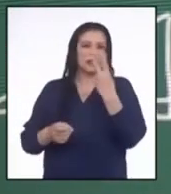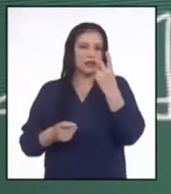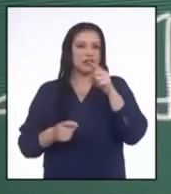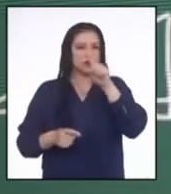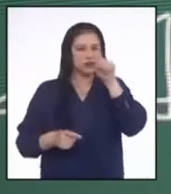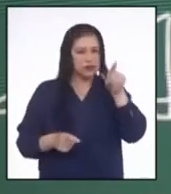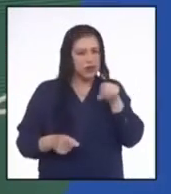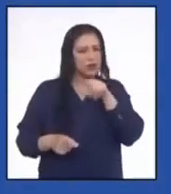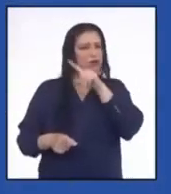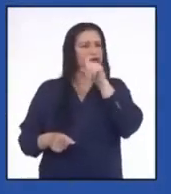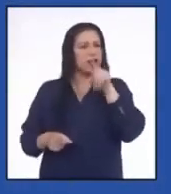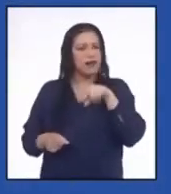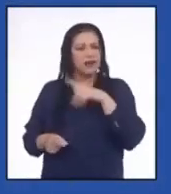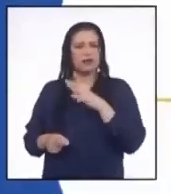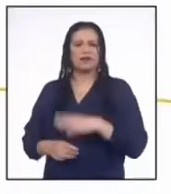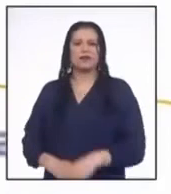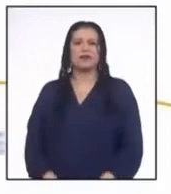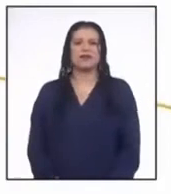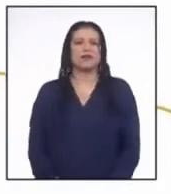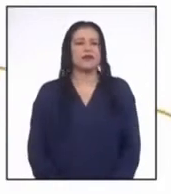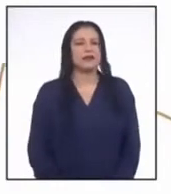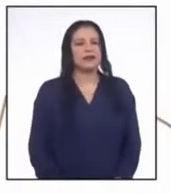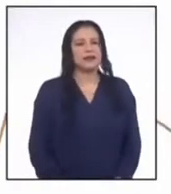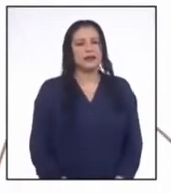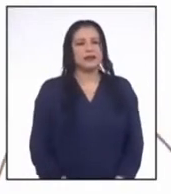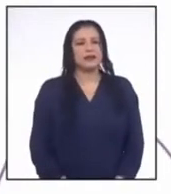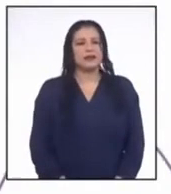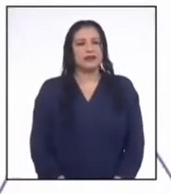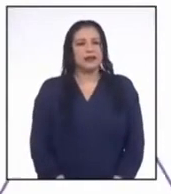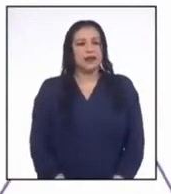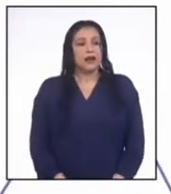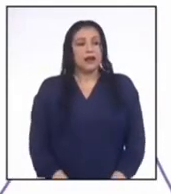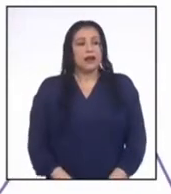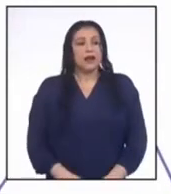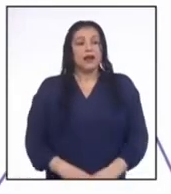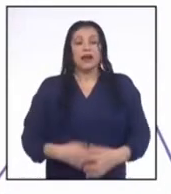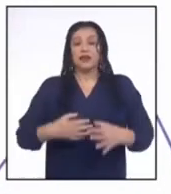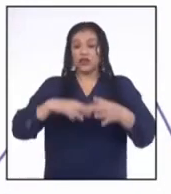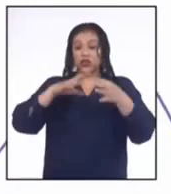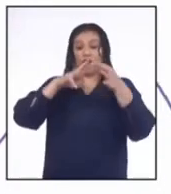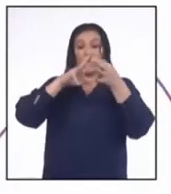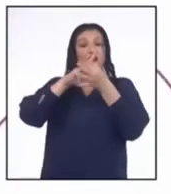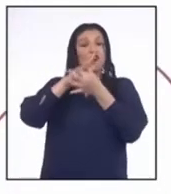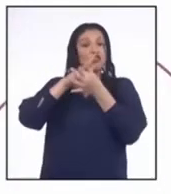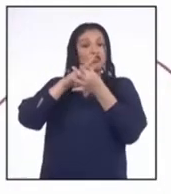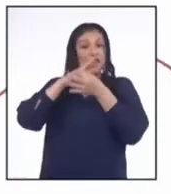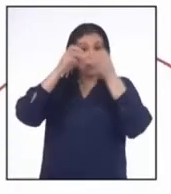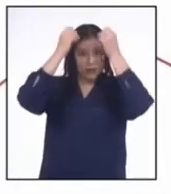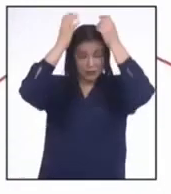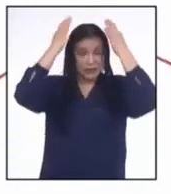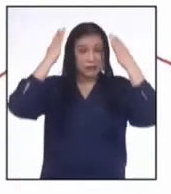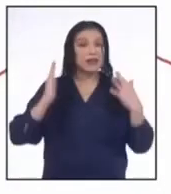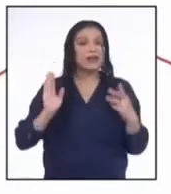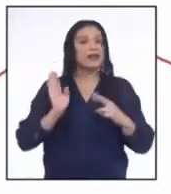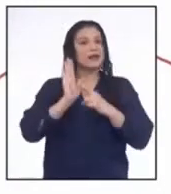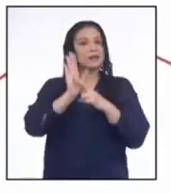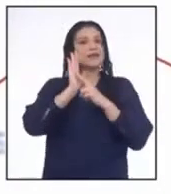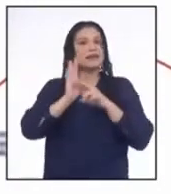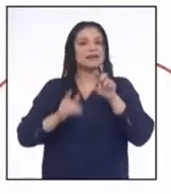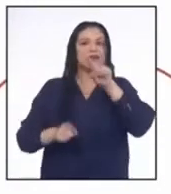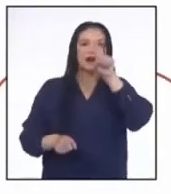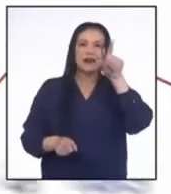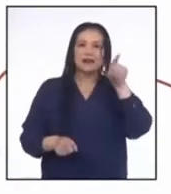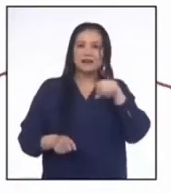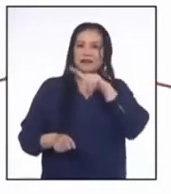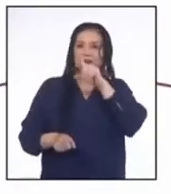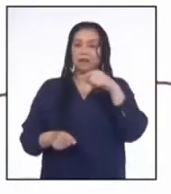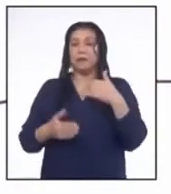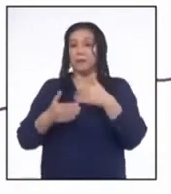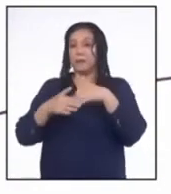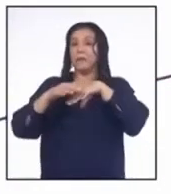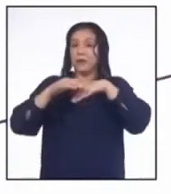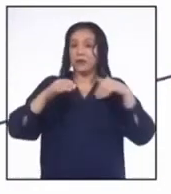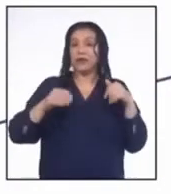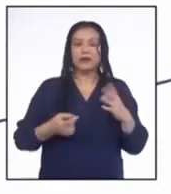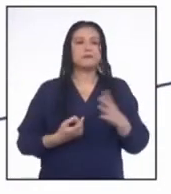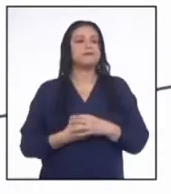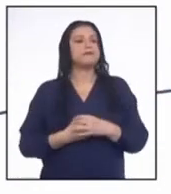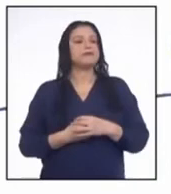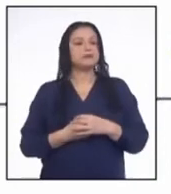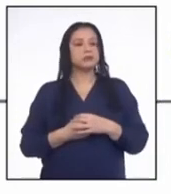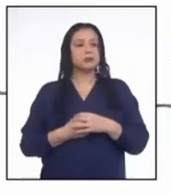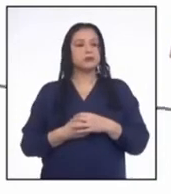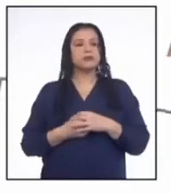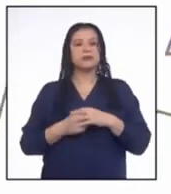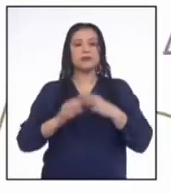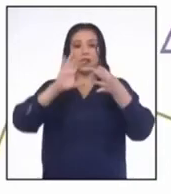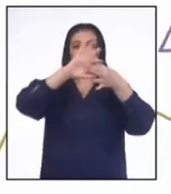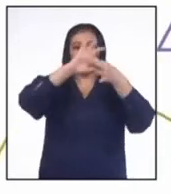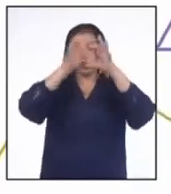dos circunferencias. Los aros de matrimonio que representan a las circunferencias exteriores. Los aros